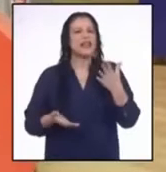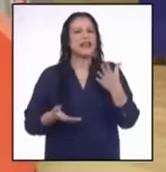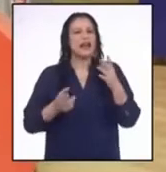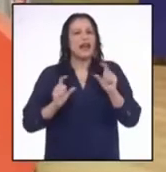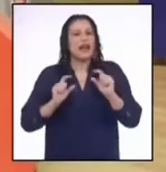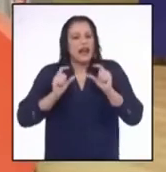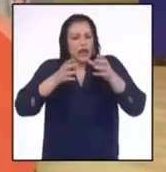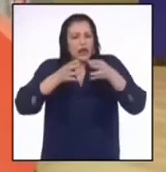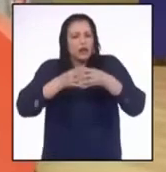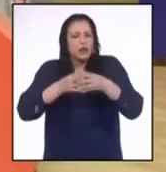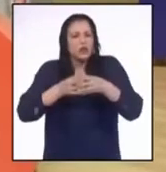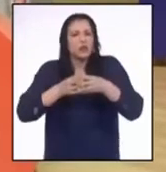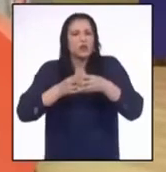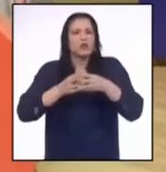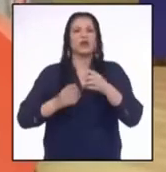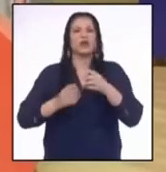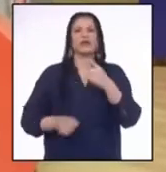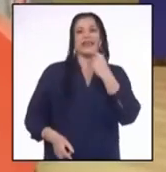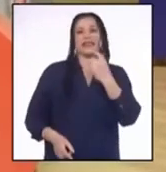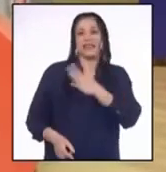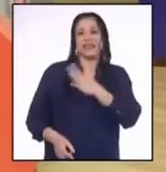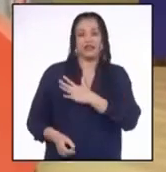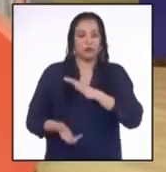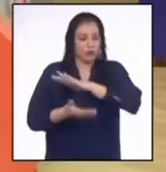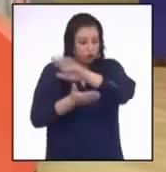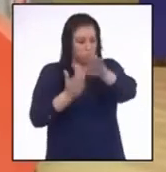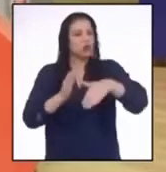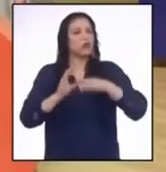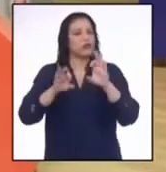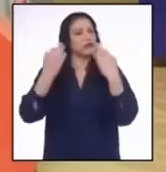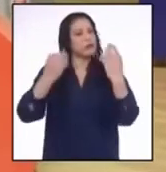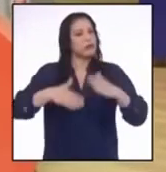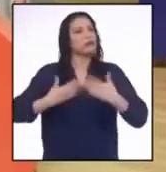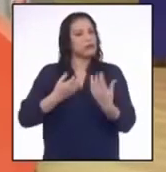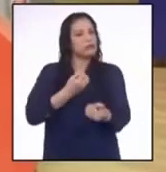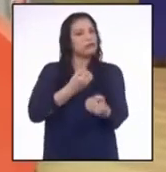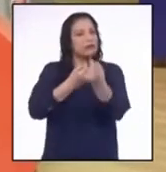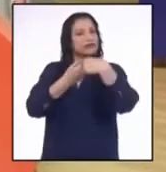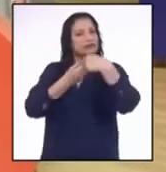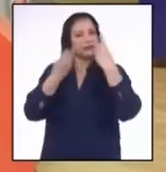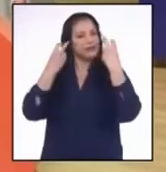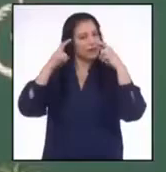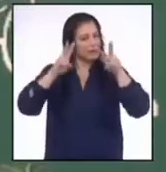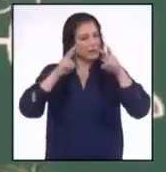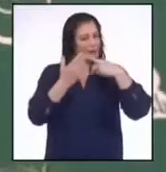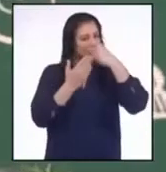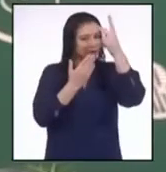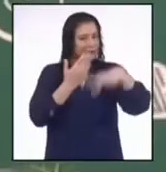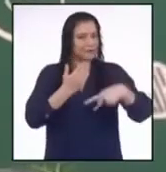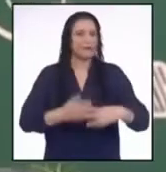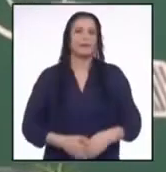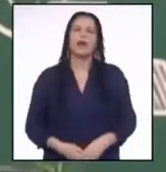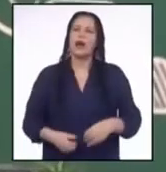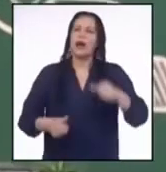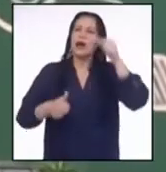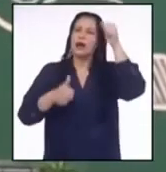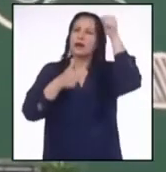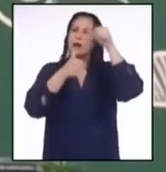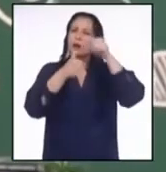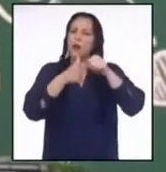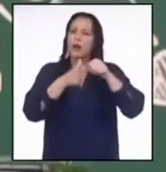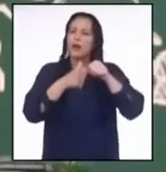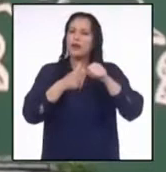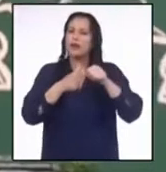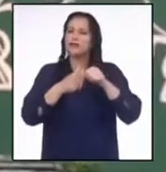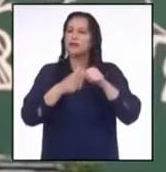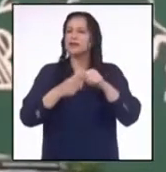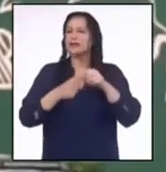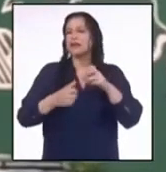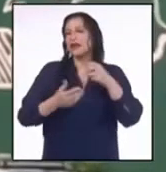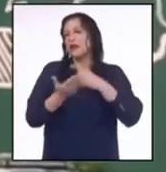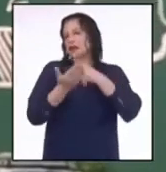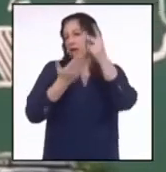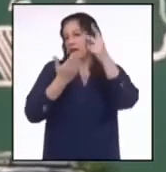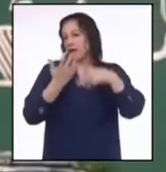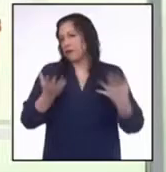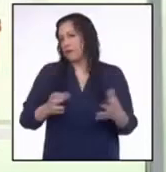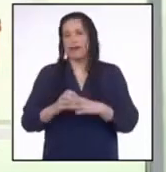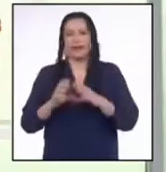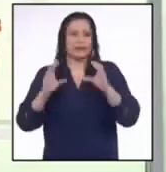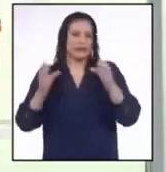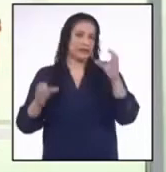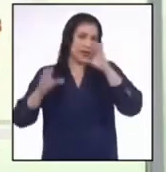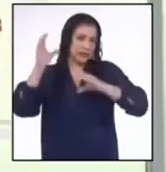hinchada de quinto de secundaria, pero toda la familia puede participar. ¿Recuerdas el programa de Ciencia y Tecnología de la semana